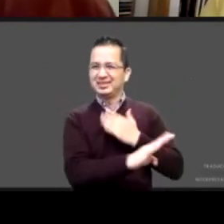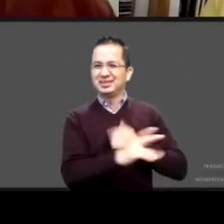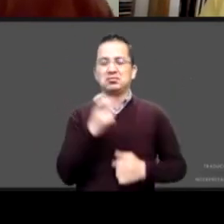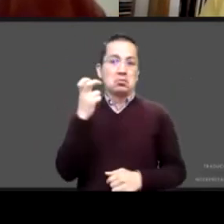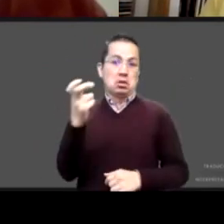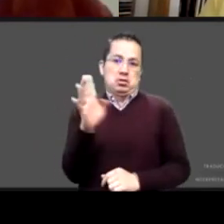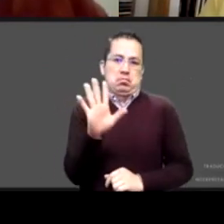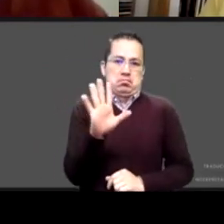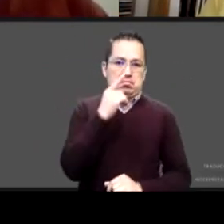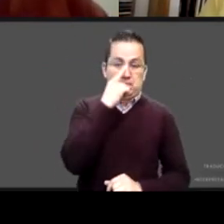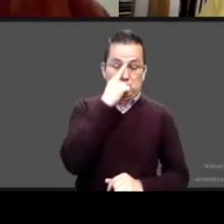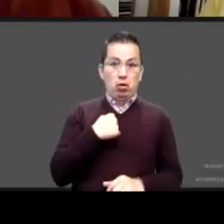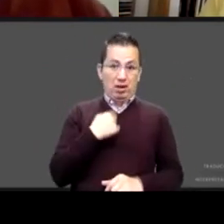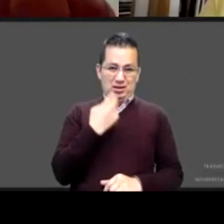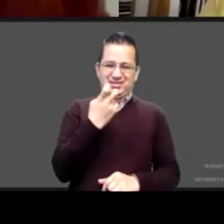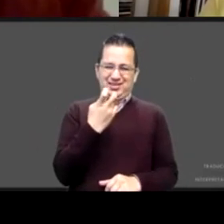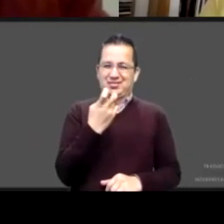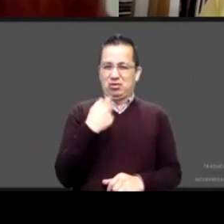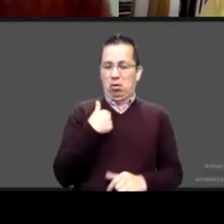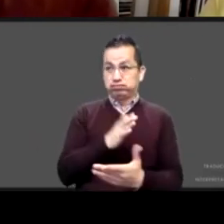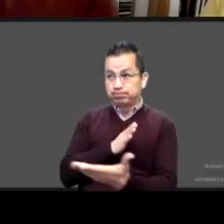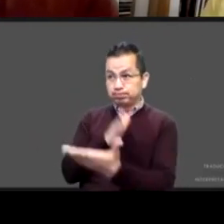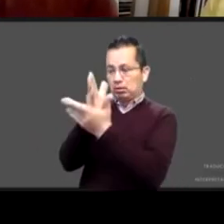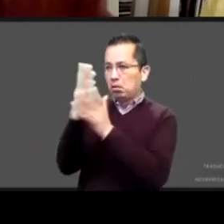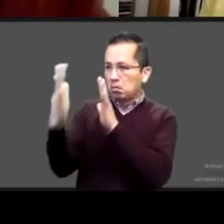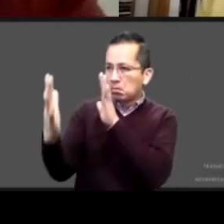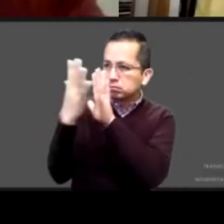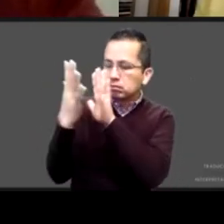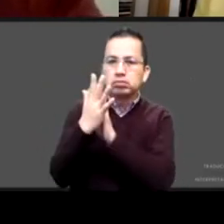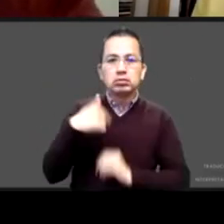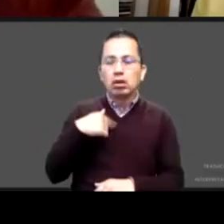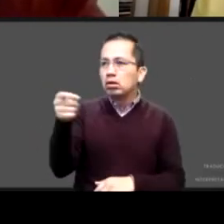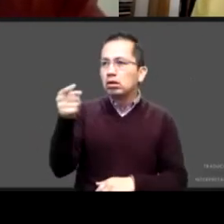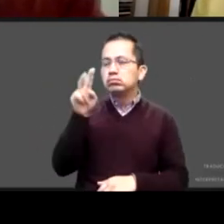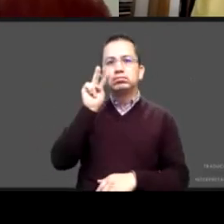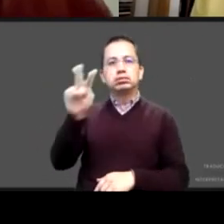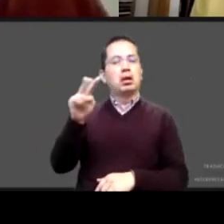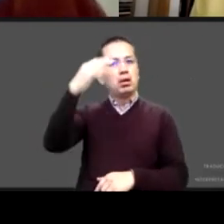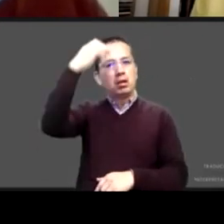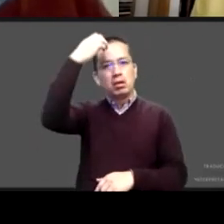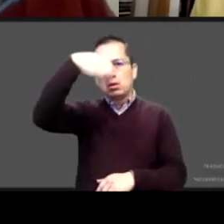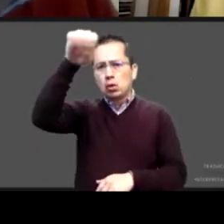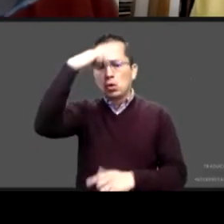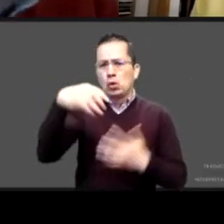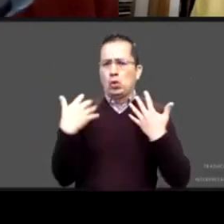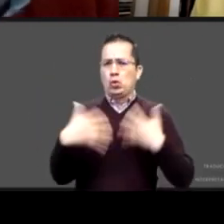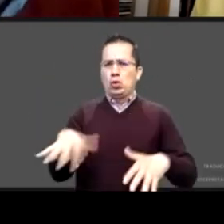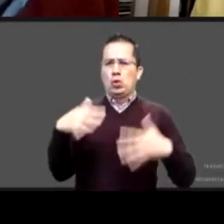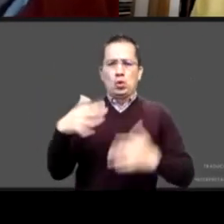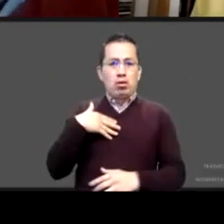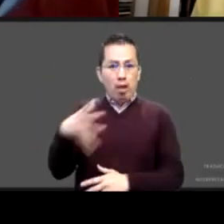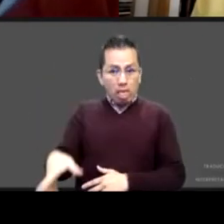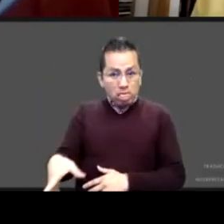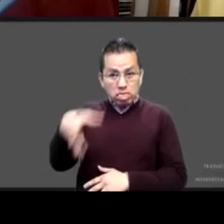que realmente dejó huellas profundas en todos los que tuvimos la oportunidad de participar.